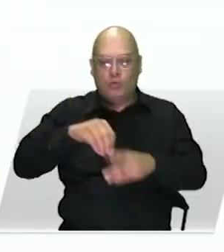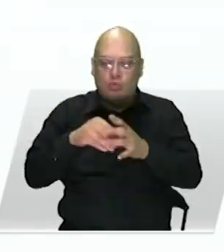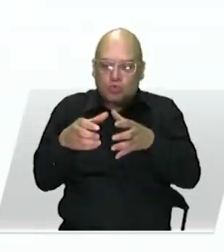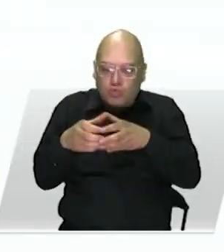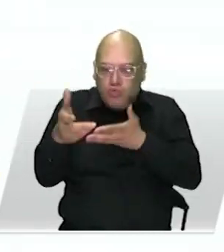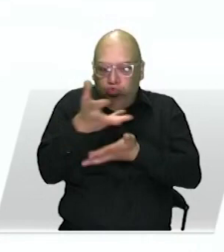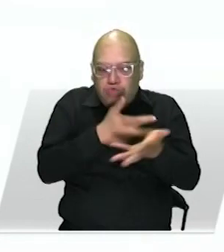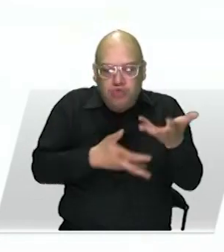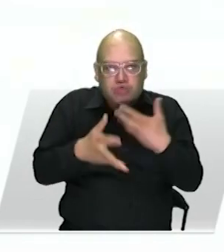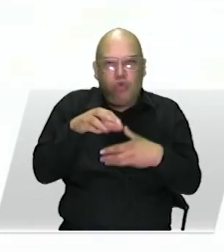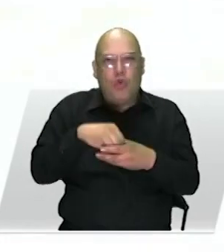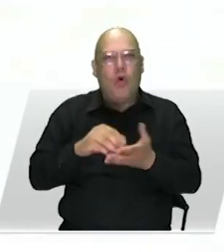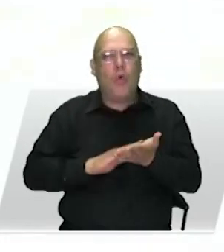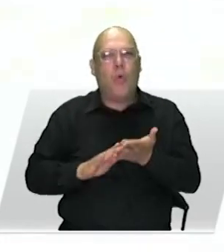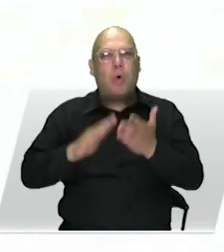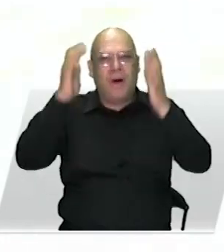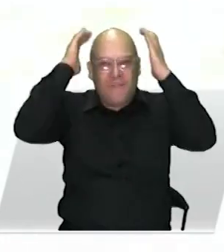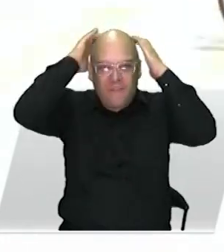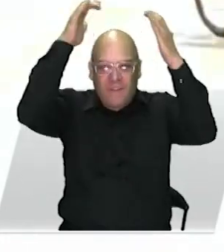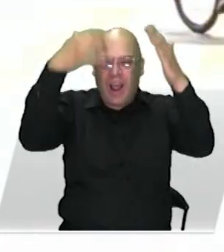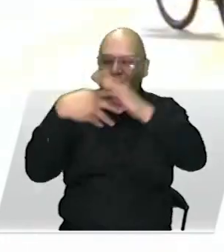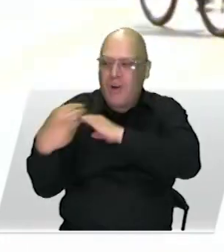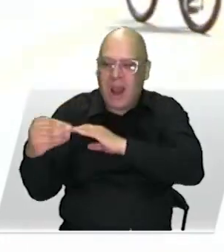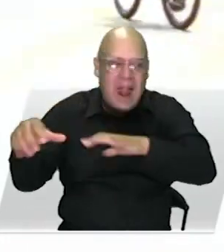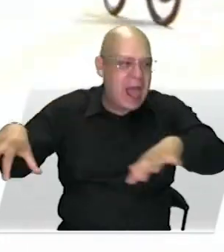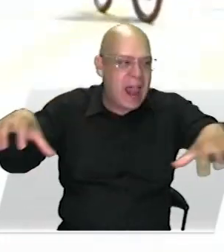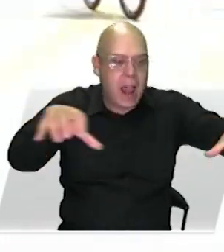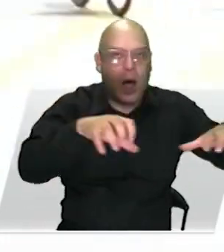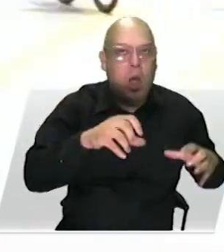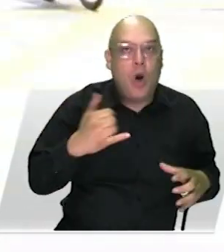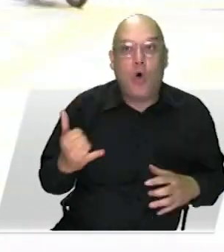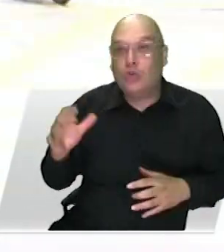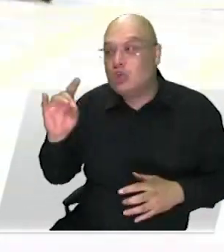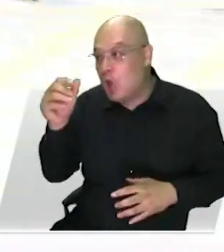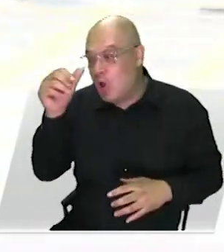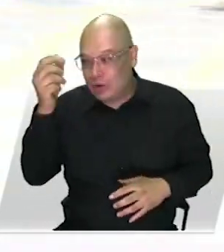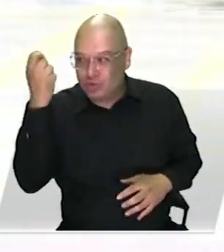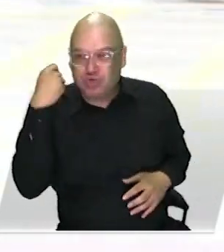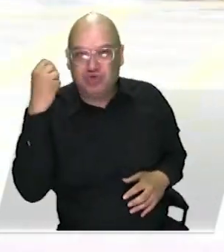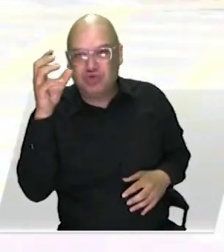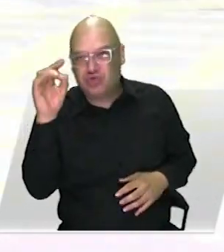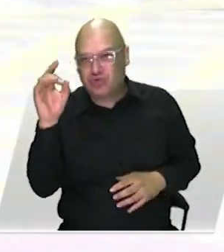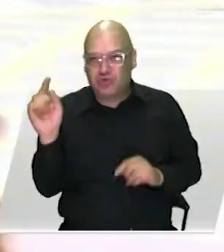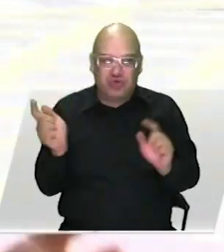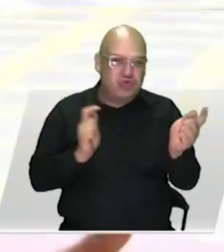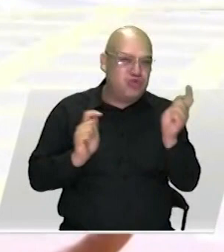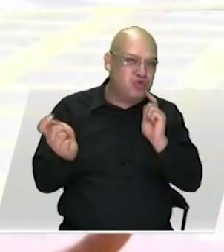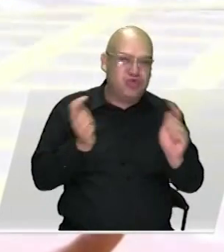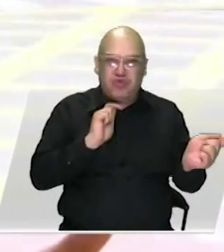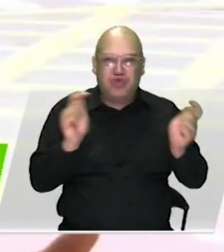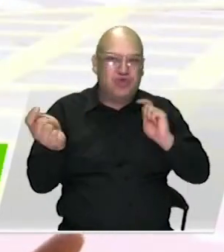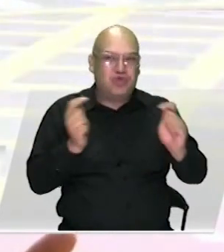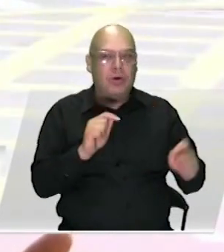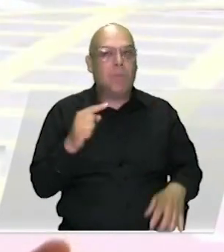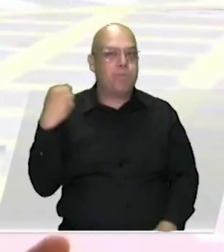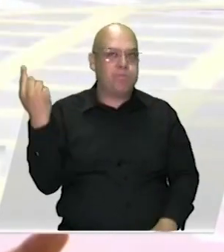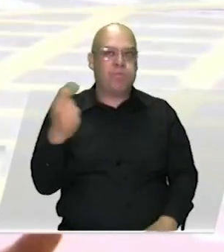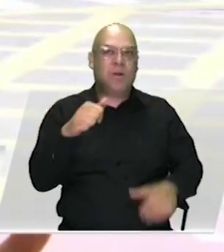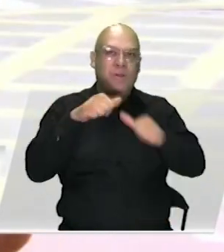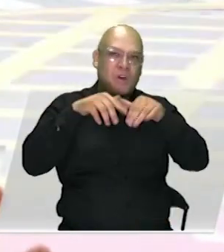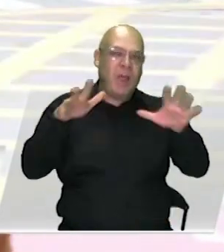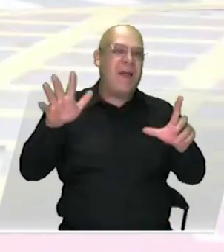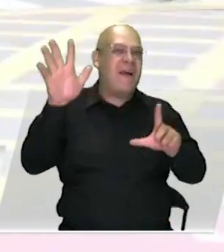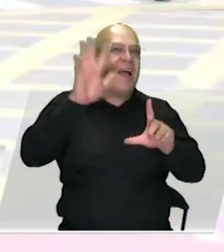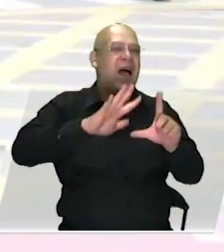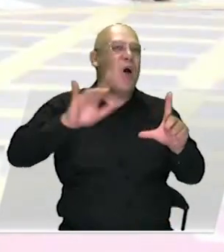que se registran a las afueras de los estadios del país. Precisamente sobre el hecho que ocurrió este fin de semana en la ciudad de Medellín, en las redes sociales empieza a circular un nuevo